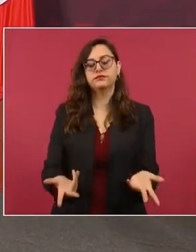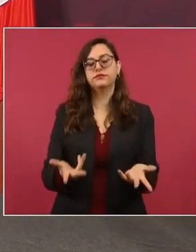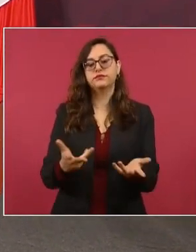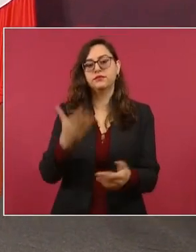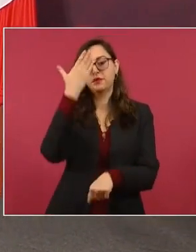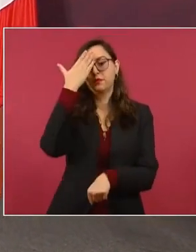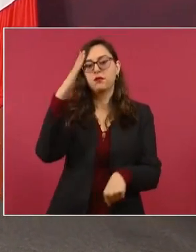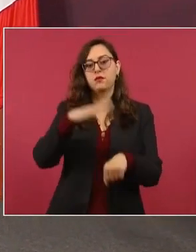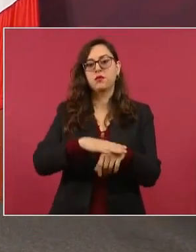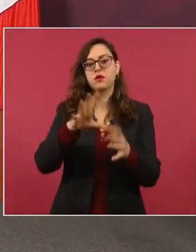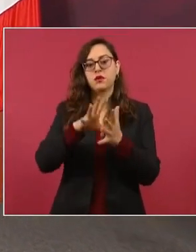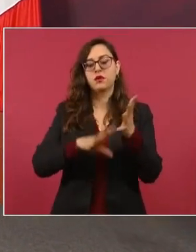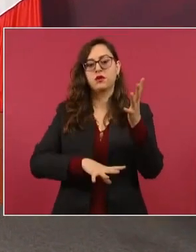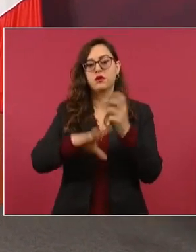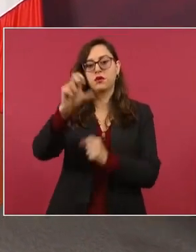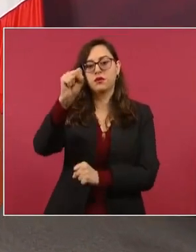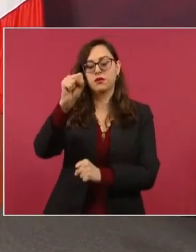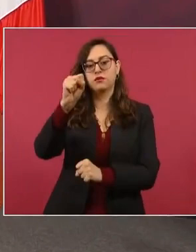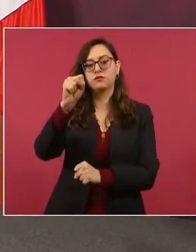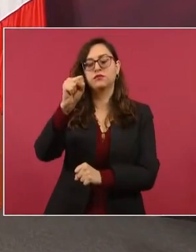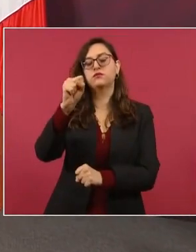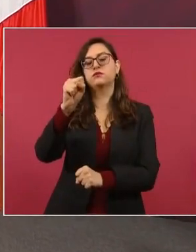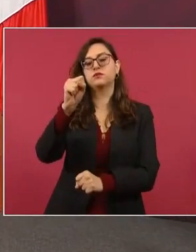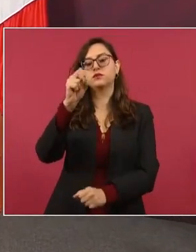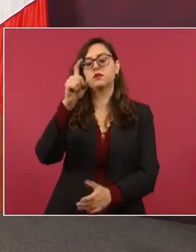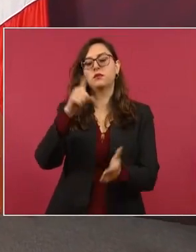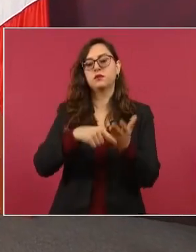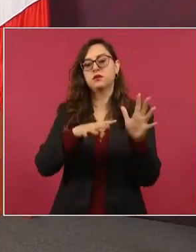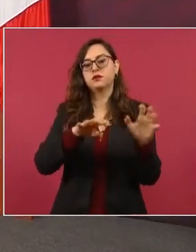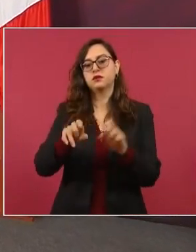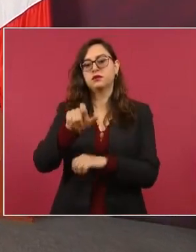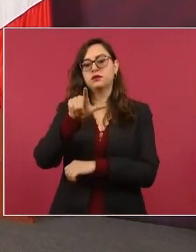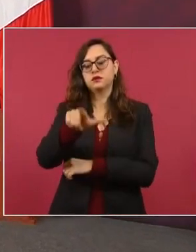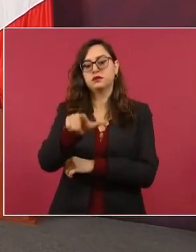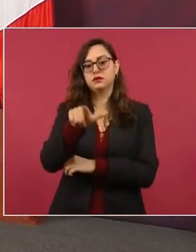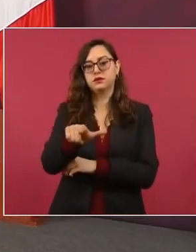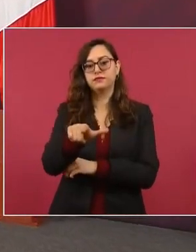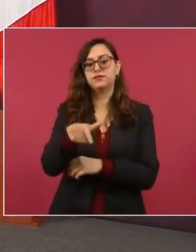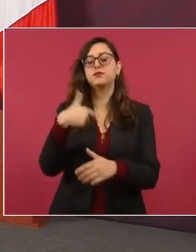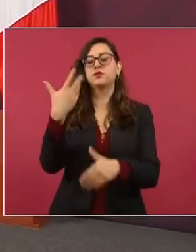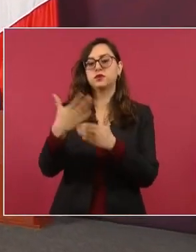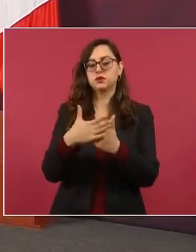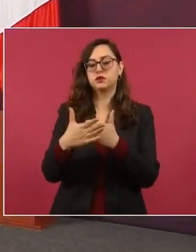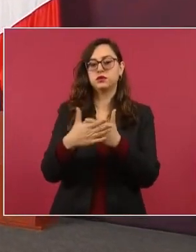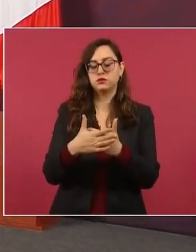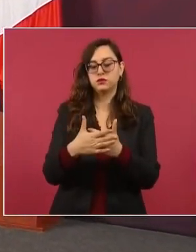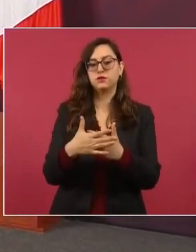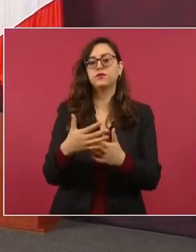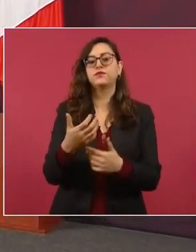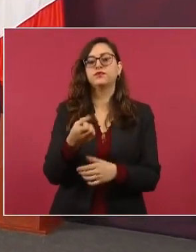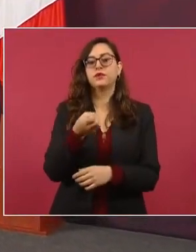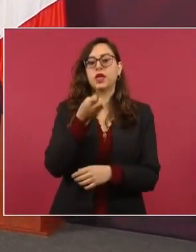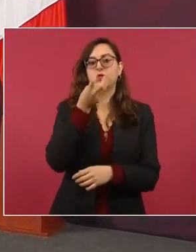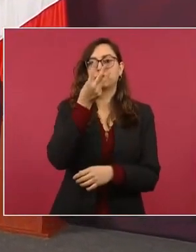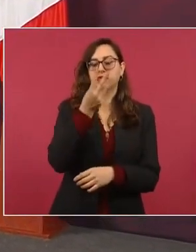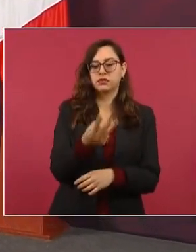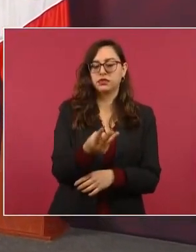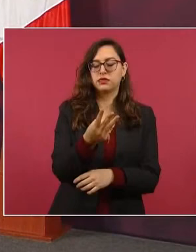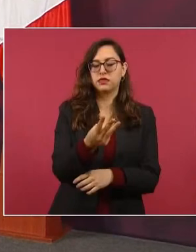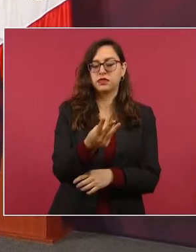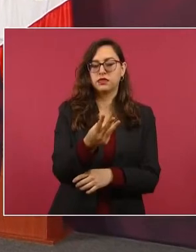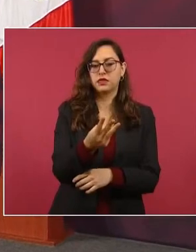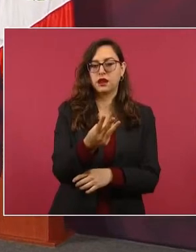del 17, el día 5 de febrero. Entonces vamos a estar tres